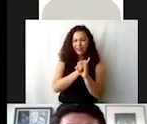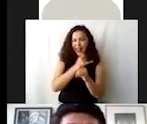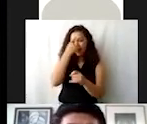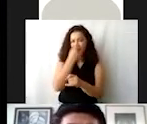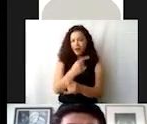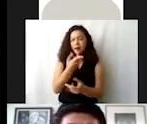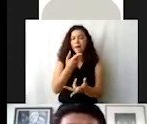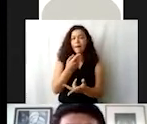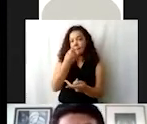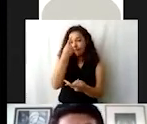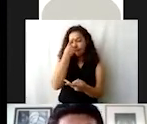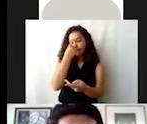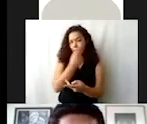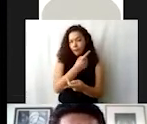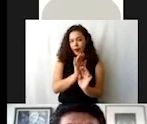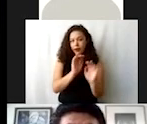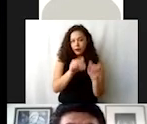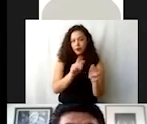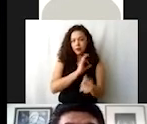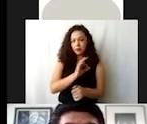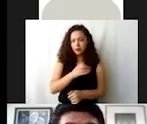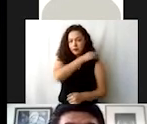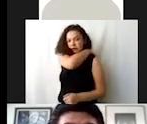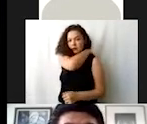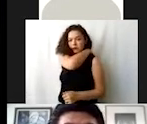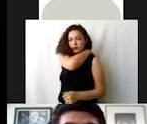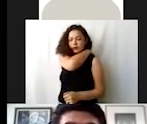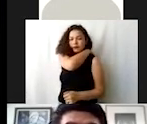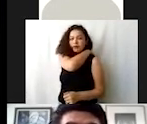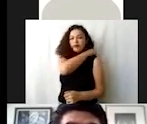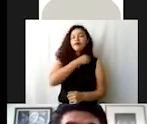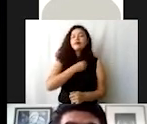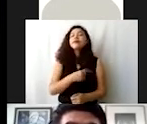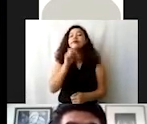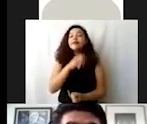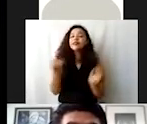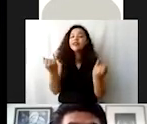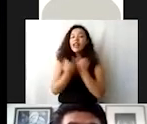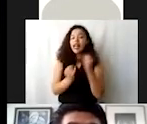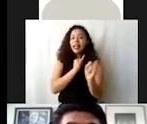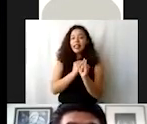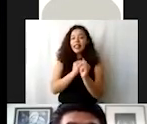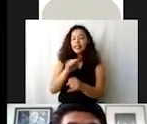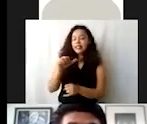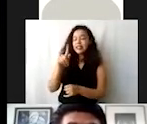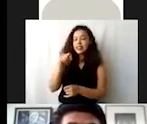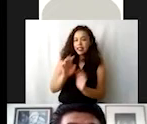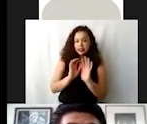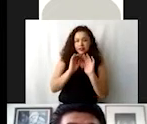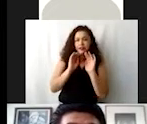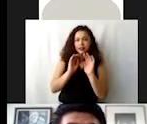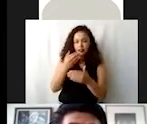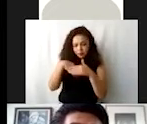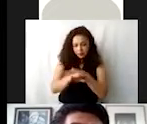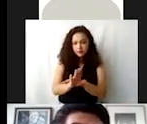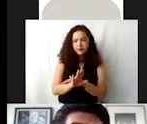en su caso. Entonces, igual ingresamos al portal de internet del SAT,